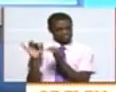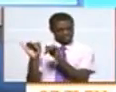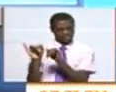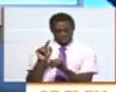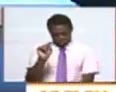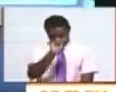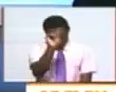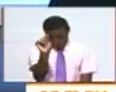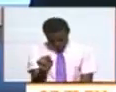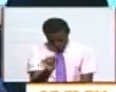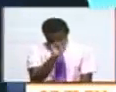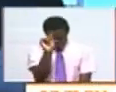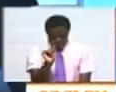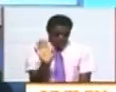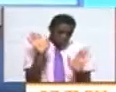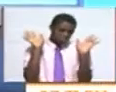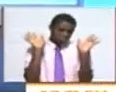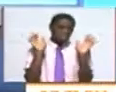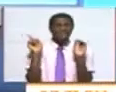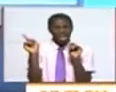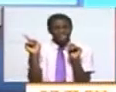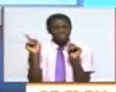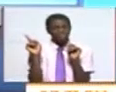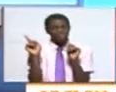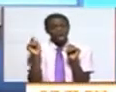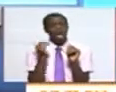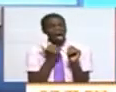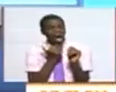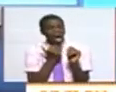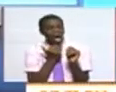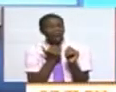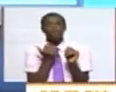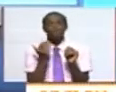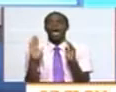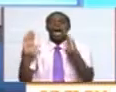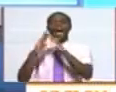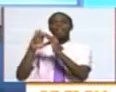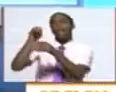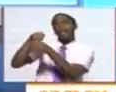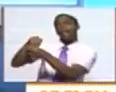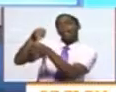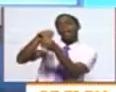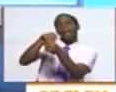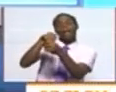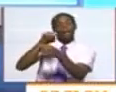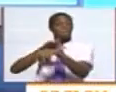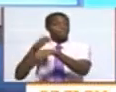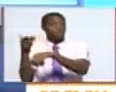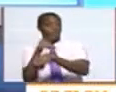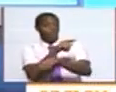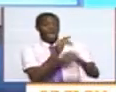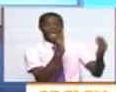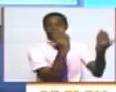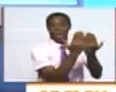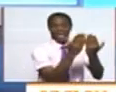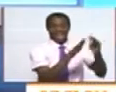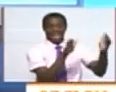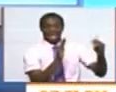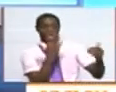pregunto yo, esa es la propuesta, que nuestros chamos estén encerrados en sus casas porque frente a las escuelas hay encapuchados